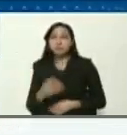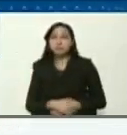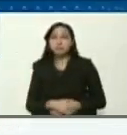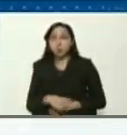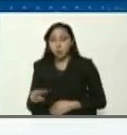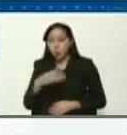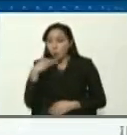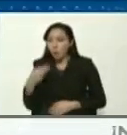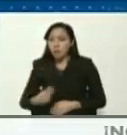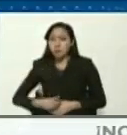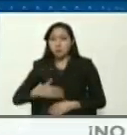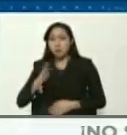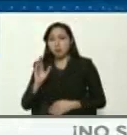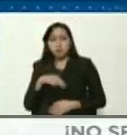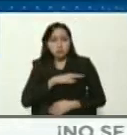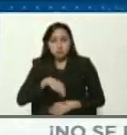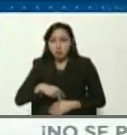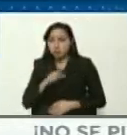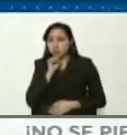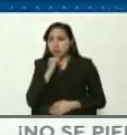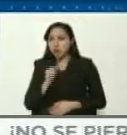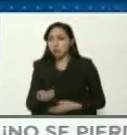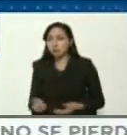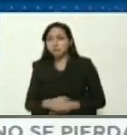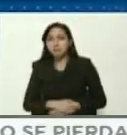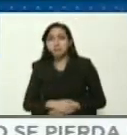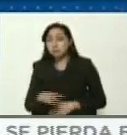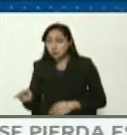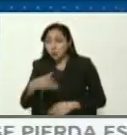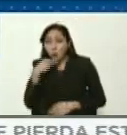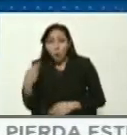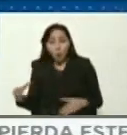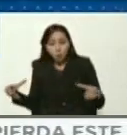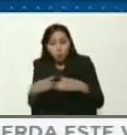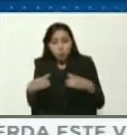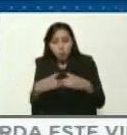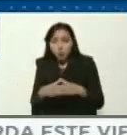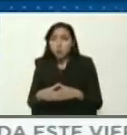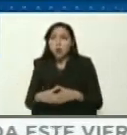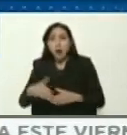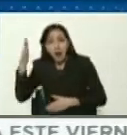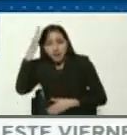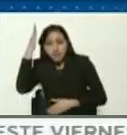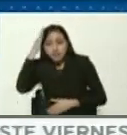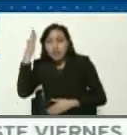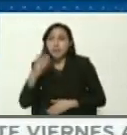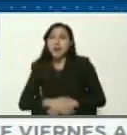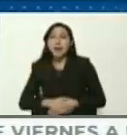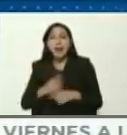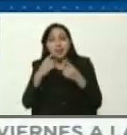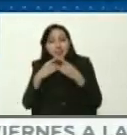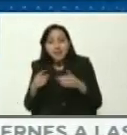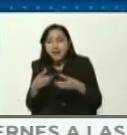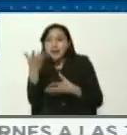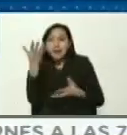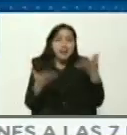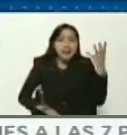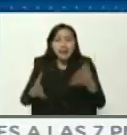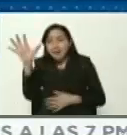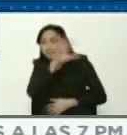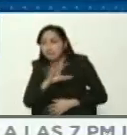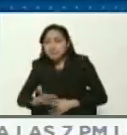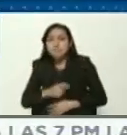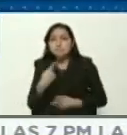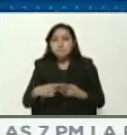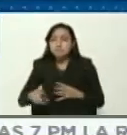tan joven, mucho más joven que nosotros. La juventud debe grabarse. La diferencia la hace el socialismo